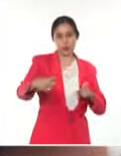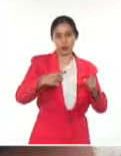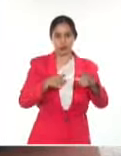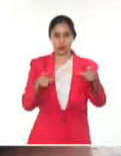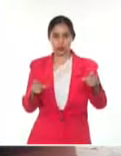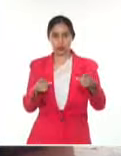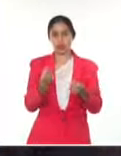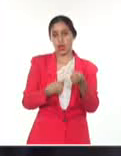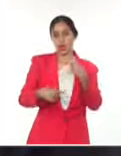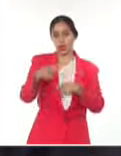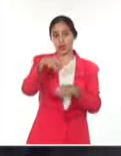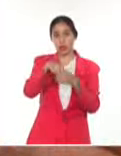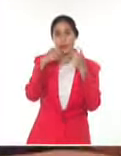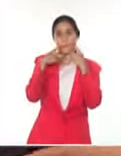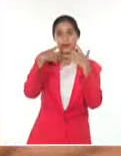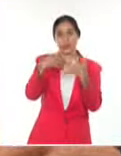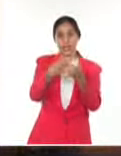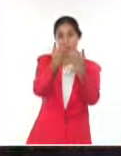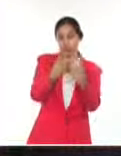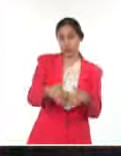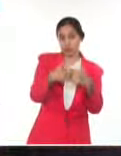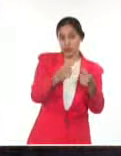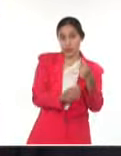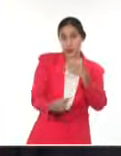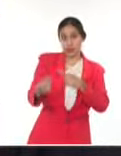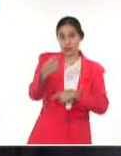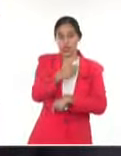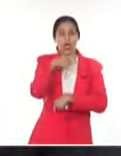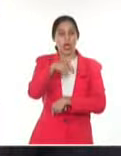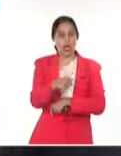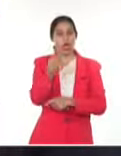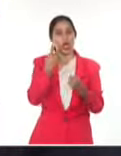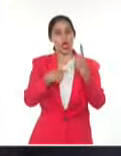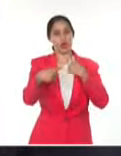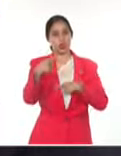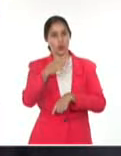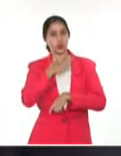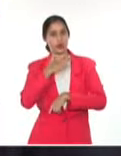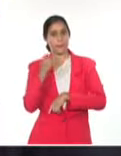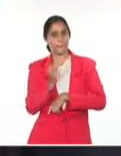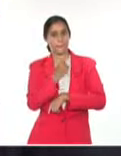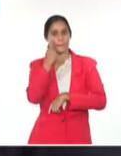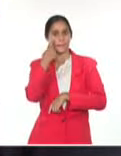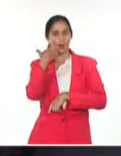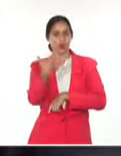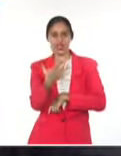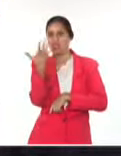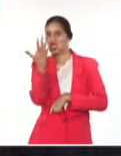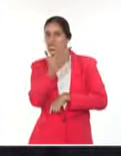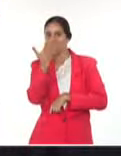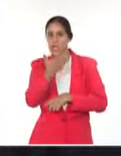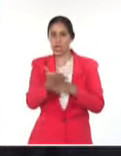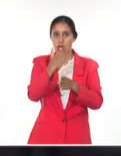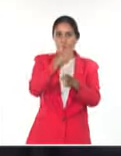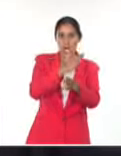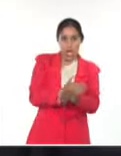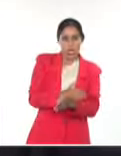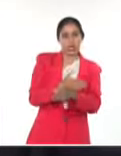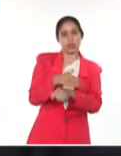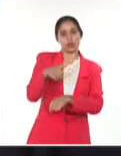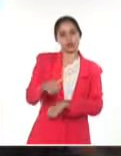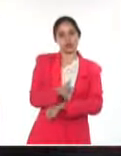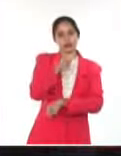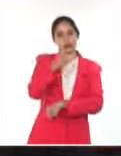este tipo de productos. Hay que tener en cuenta la concepción de nuestro querido comandante en jefe con relación precisamente a la